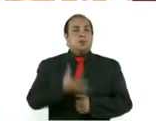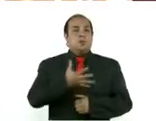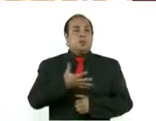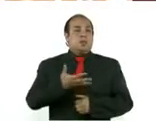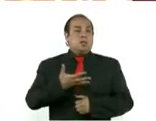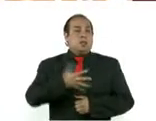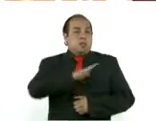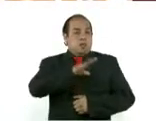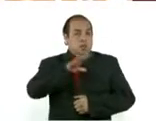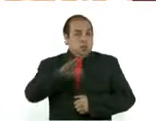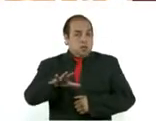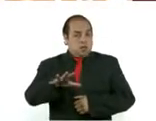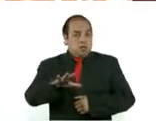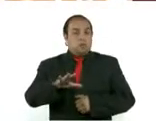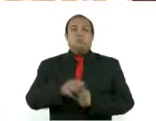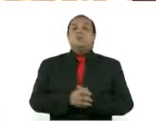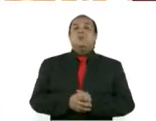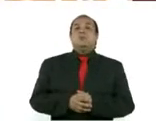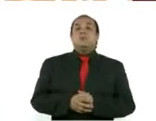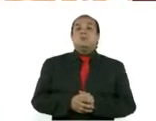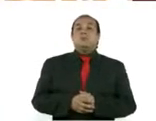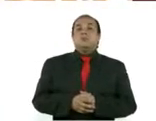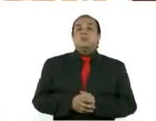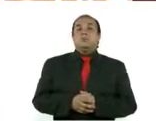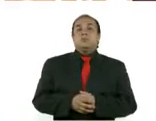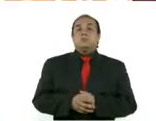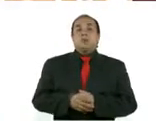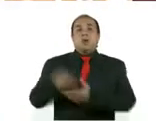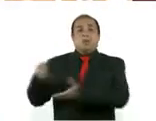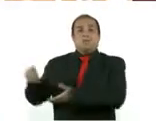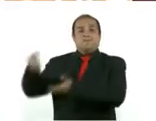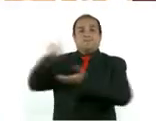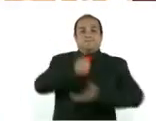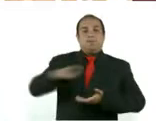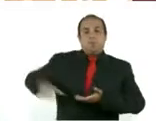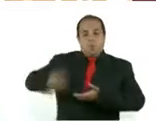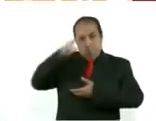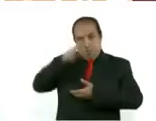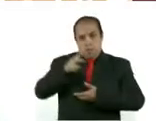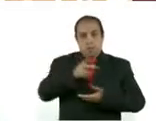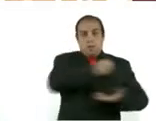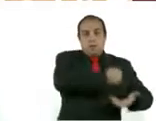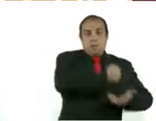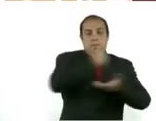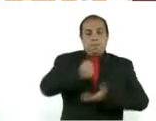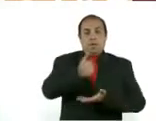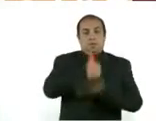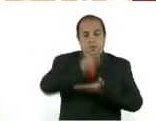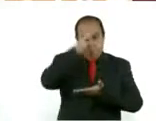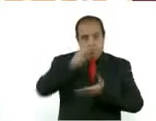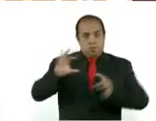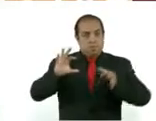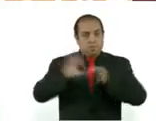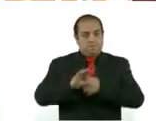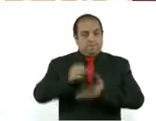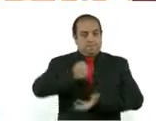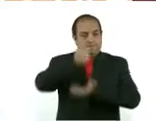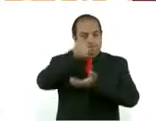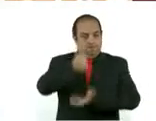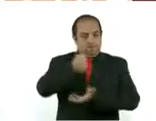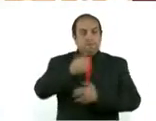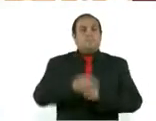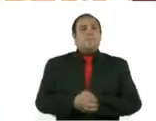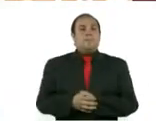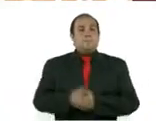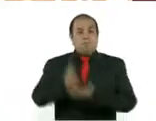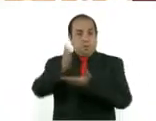universalización se va a dar con recursos del Gobierno de México y recursos del Gobierno de la Ciudad de México. Es decir,